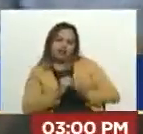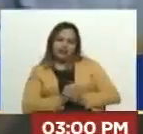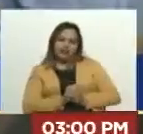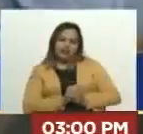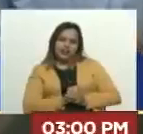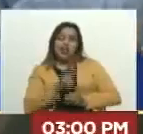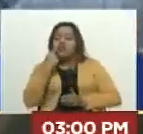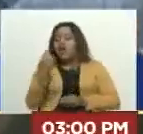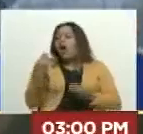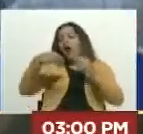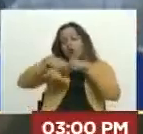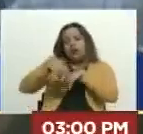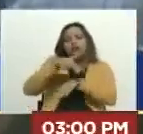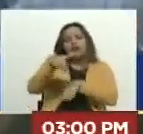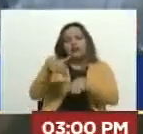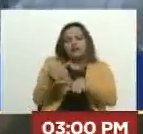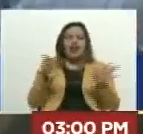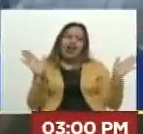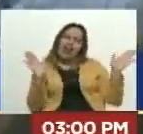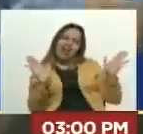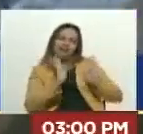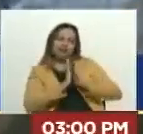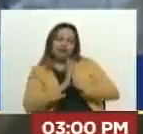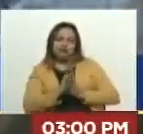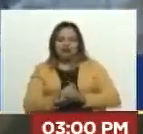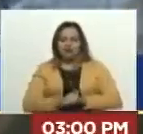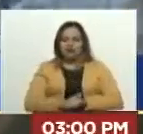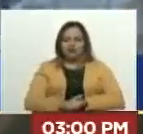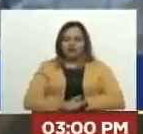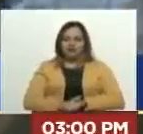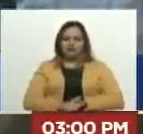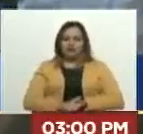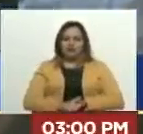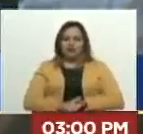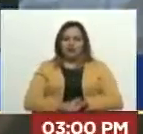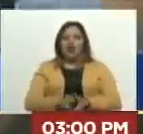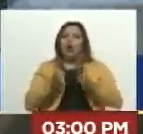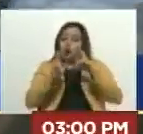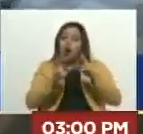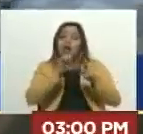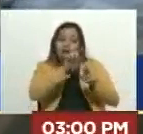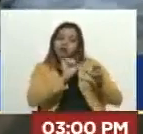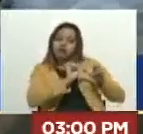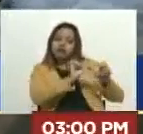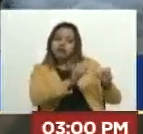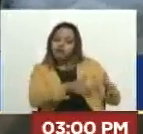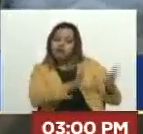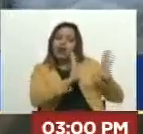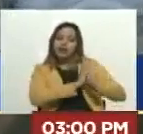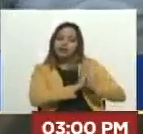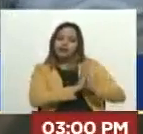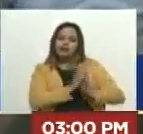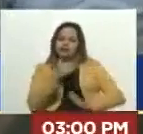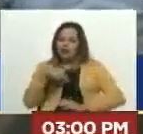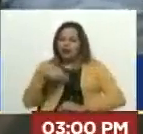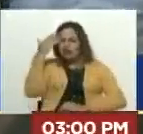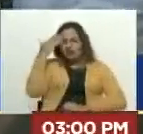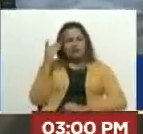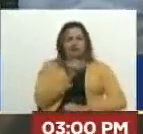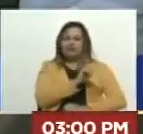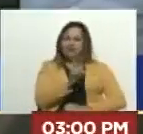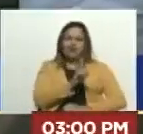consenso. ojalá se mantengan en ese ritmo. Nosotros sabemos que no se van a mantener.